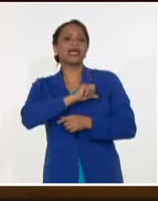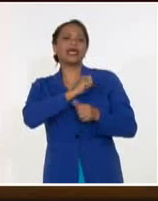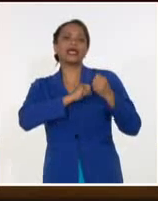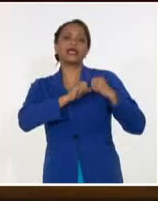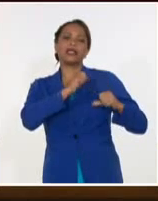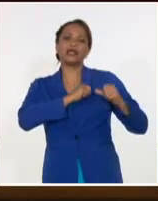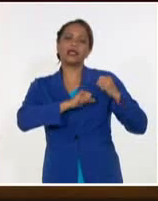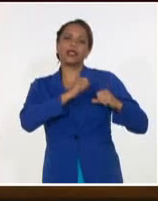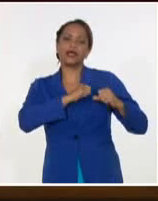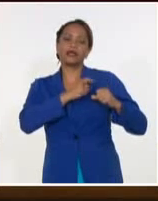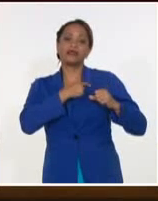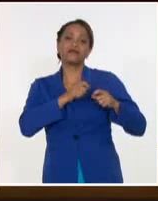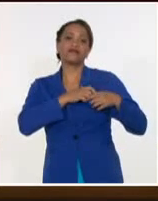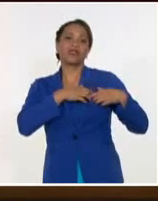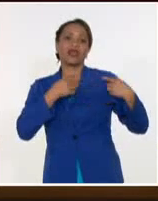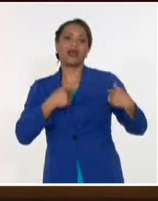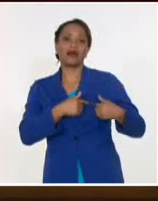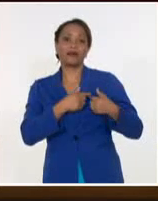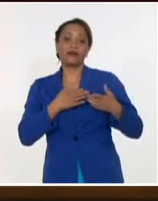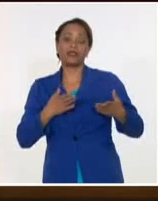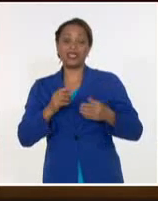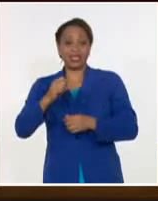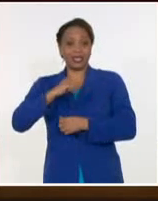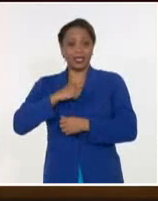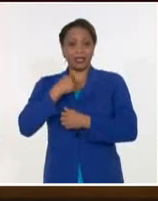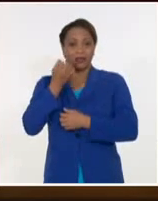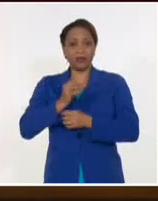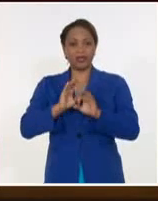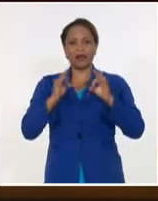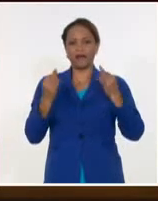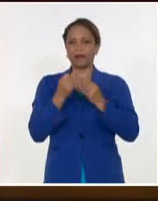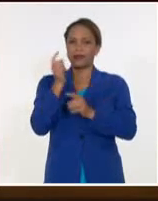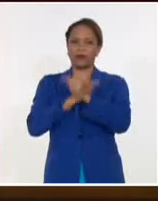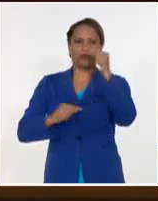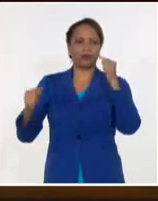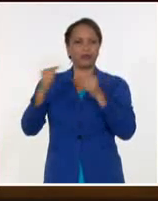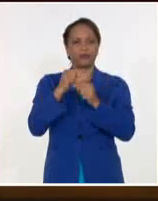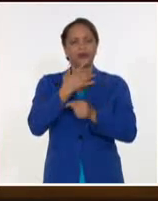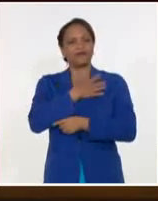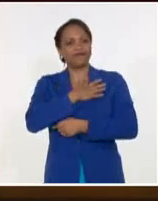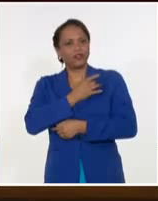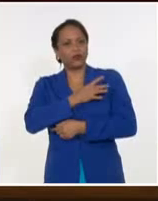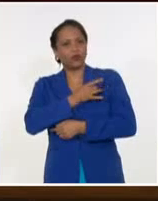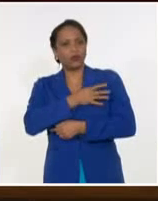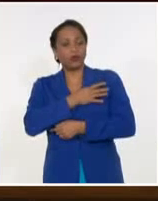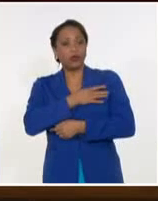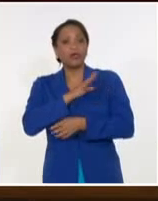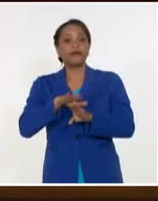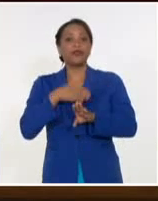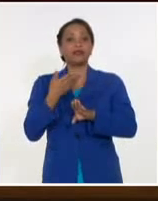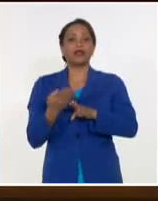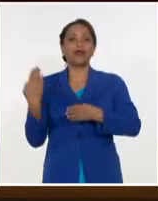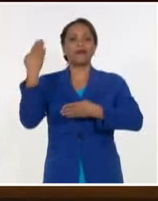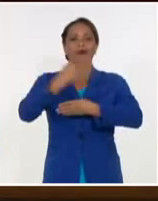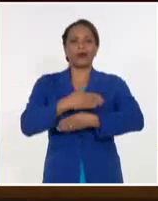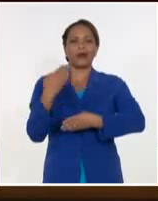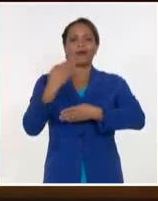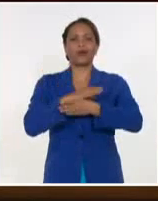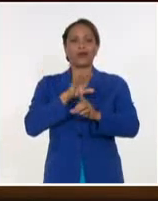nación y en el centro de su alma, que es la familia cubana. Detrás de cada acción de bloqueo,